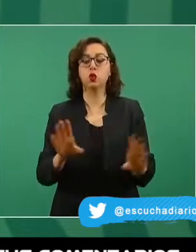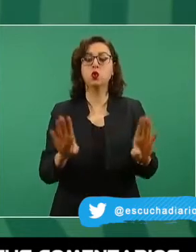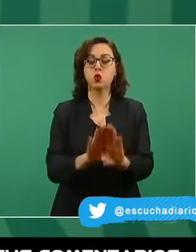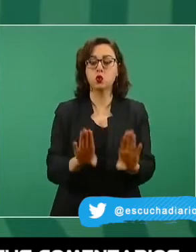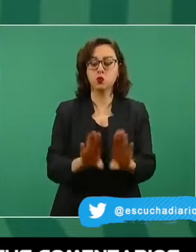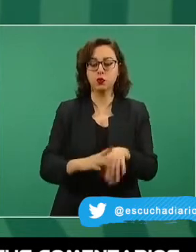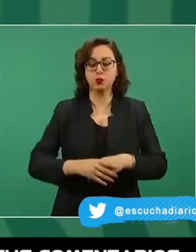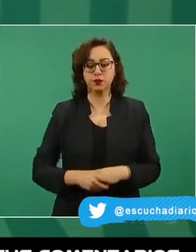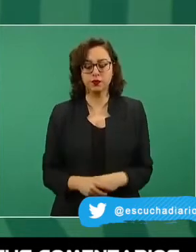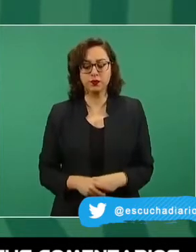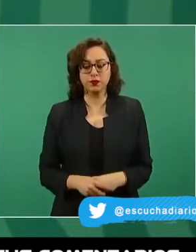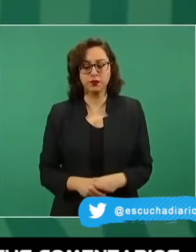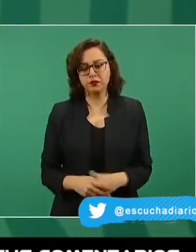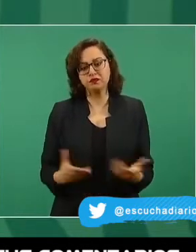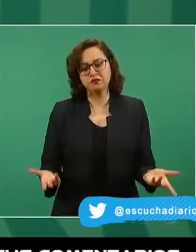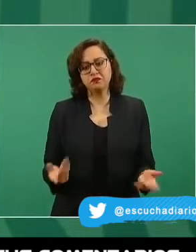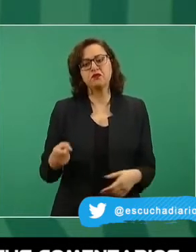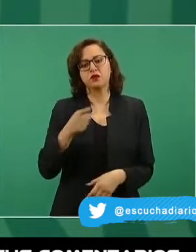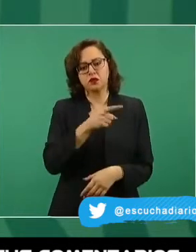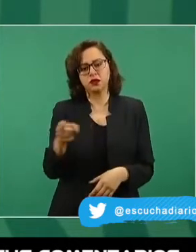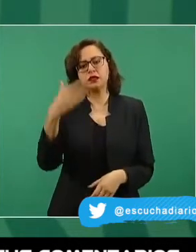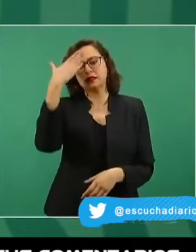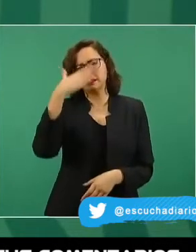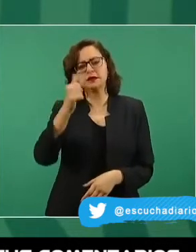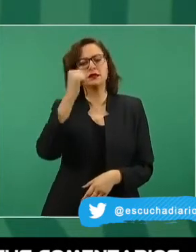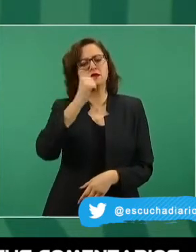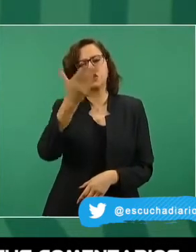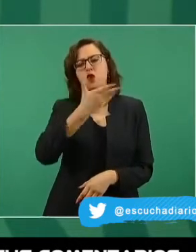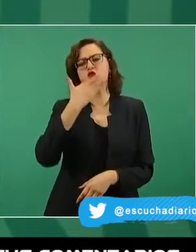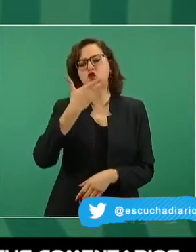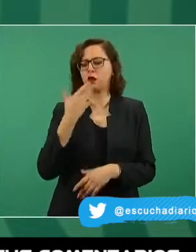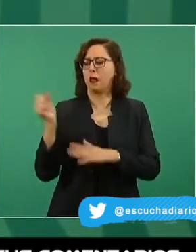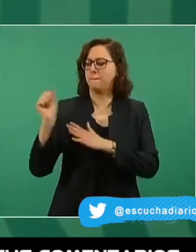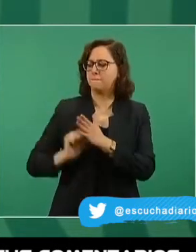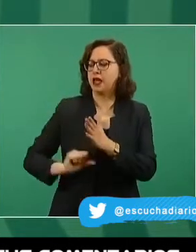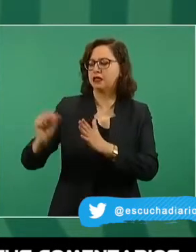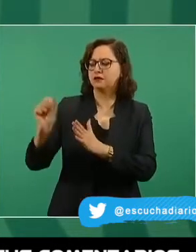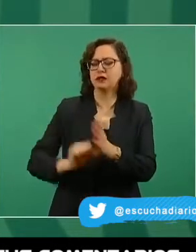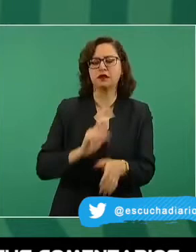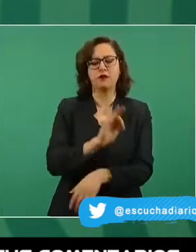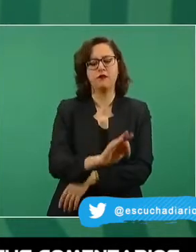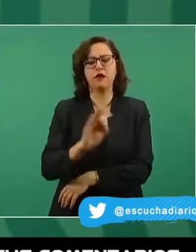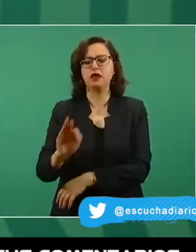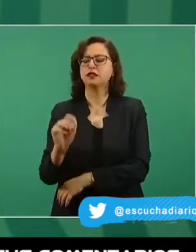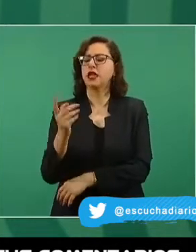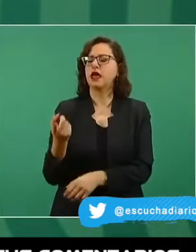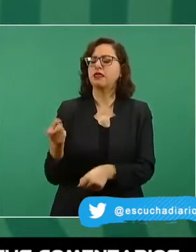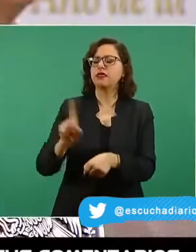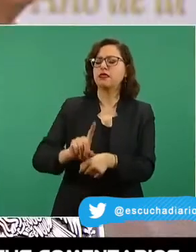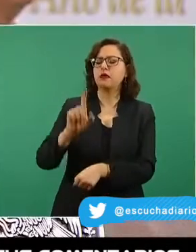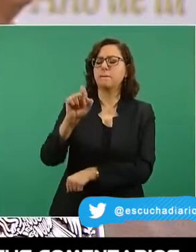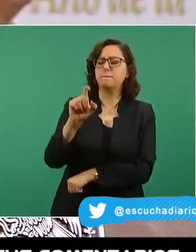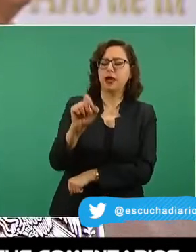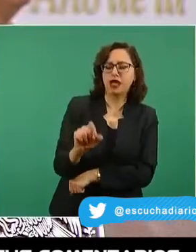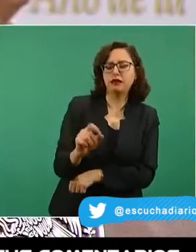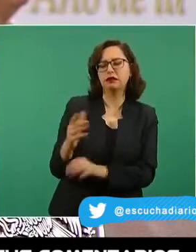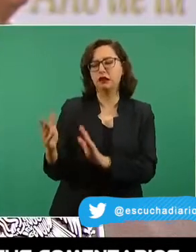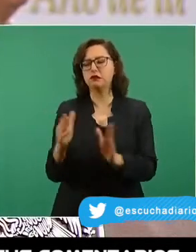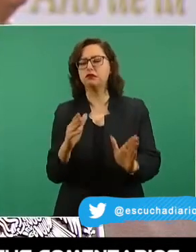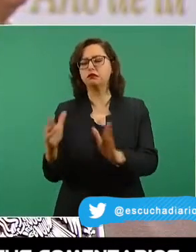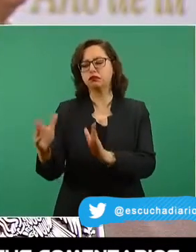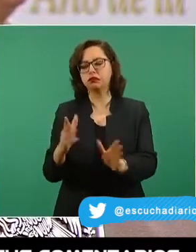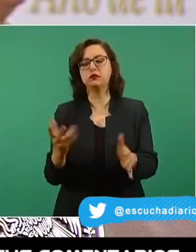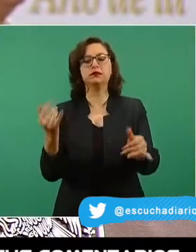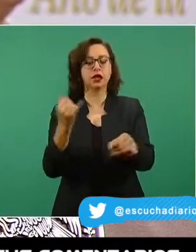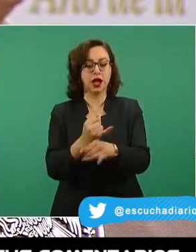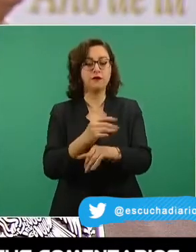es el principal estado con el robo a combustibles, y el combate a este robo ha permitido ahorros importantes que se destinan a las pensiones.